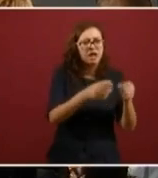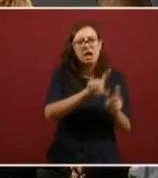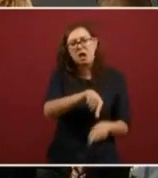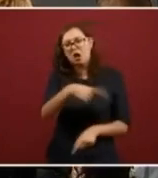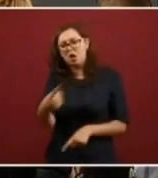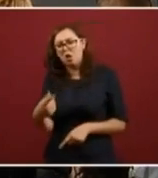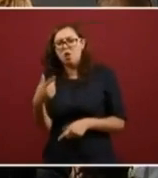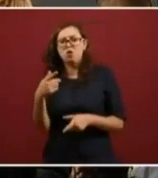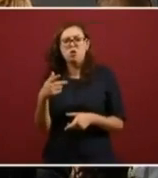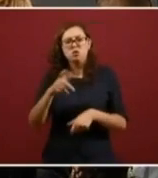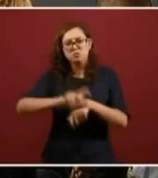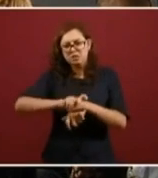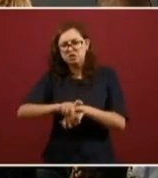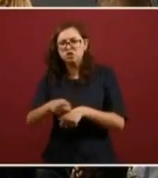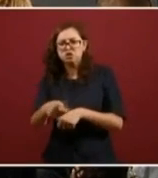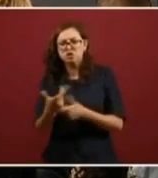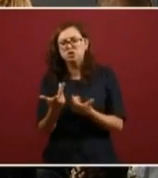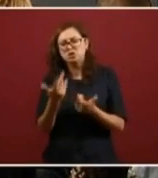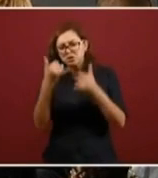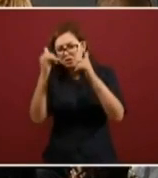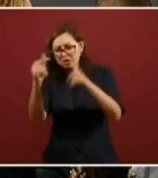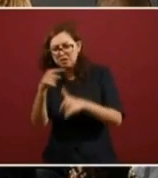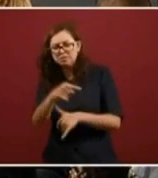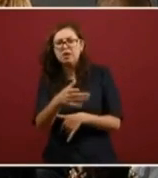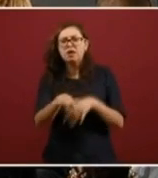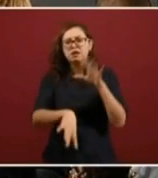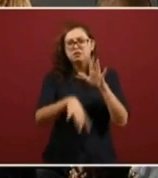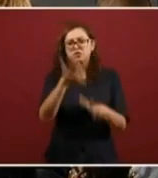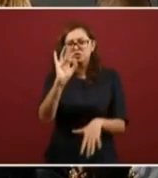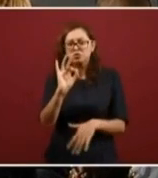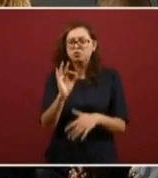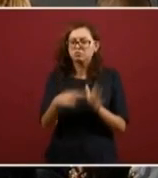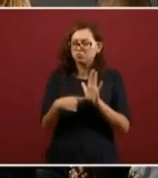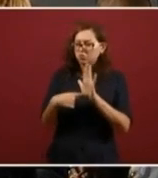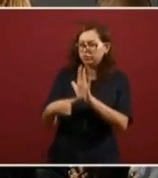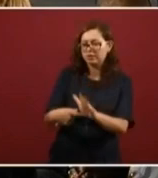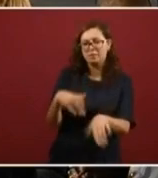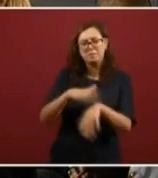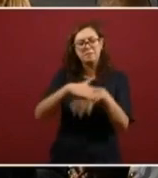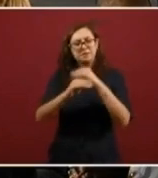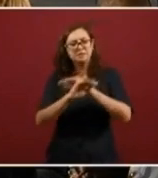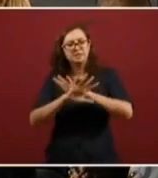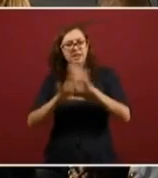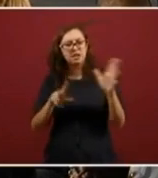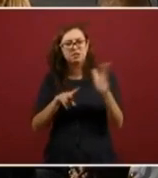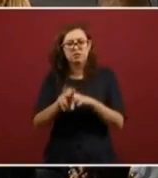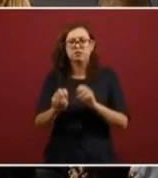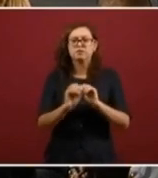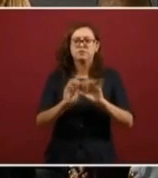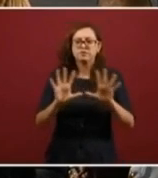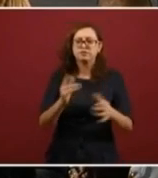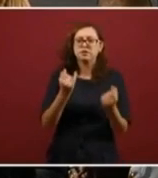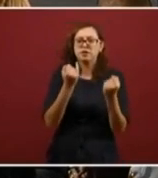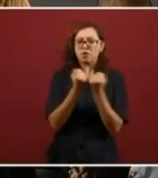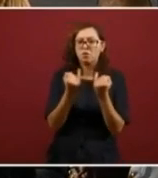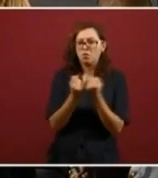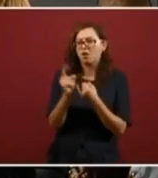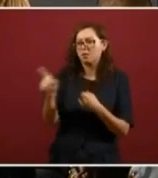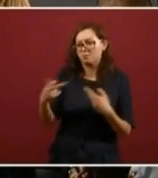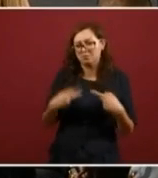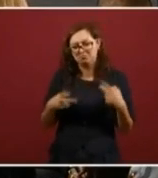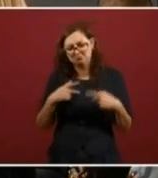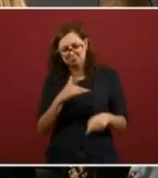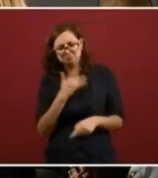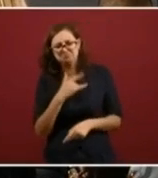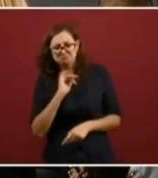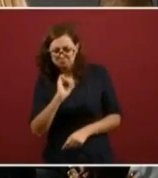se llevará en el acto con la mayor transparencia y satisfacción del beneficiario. En